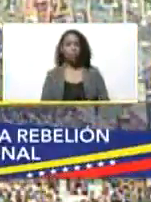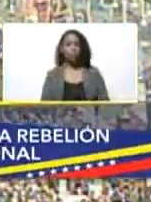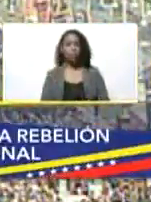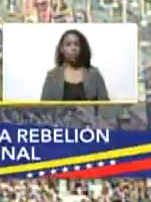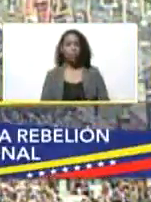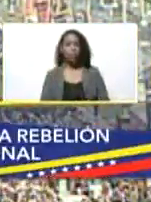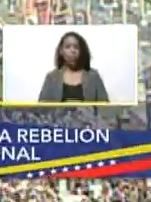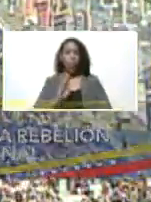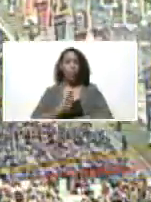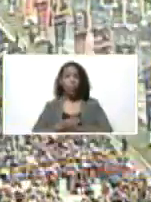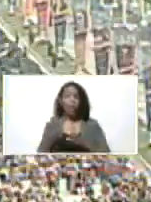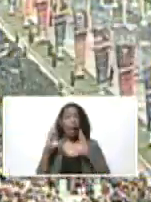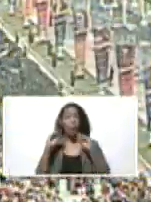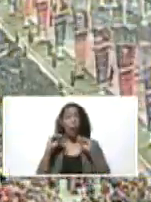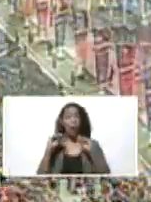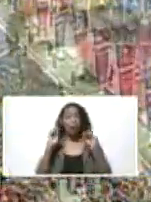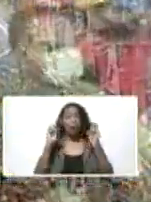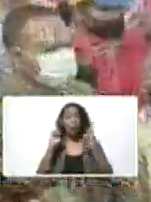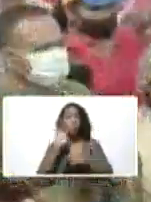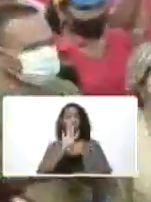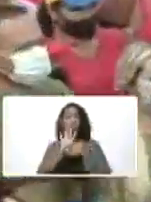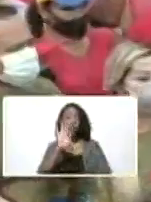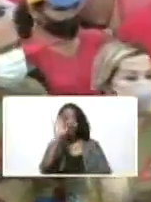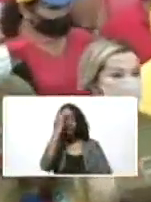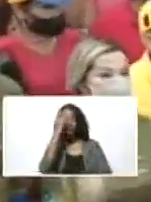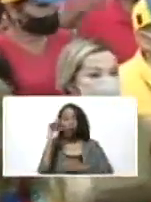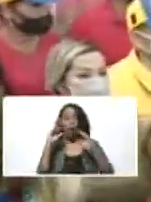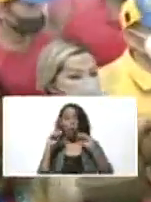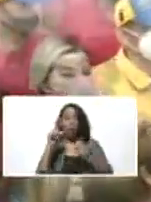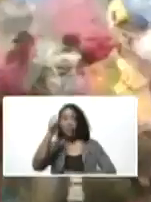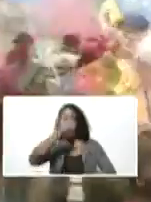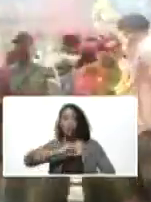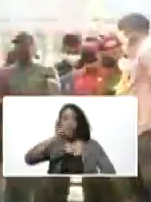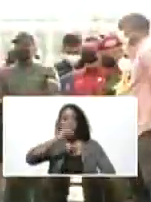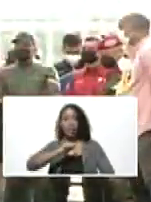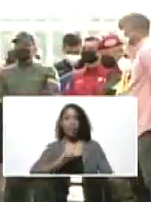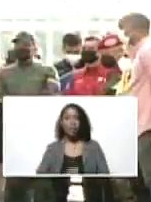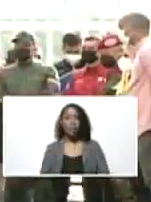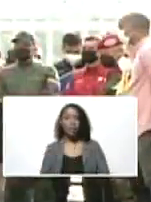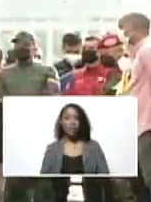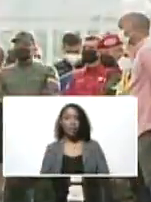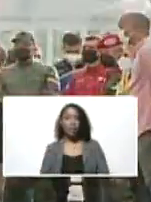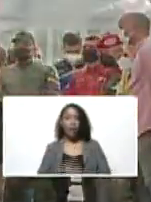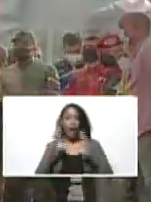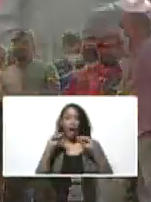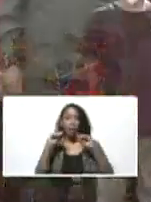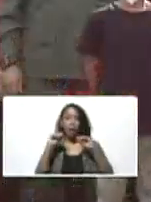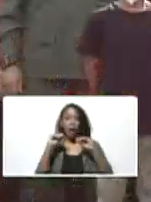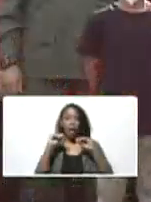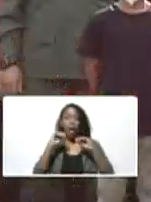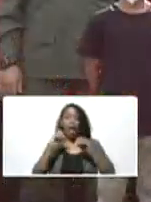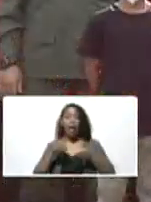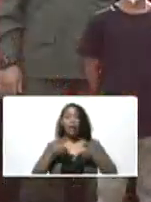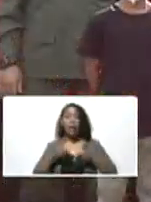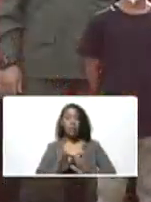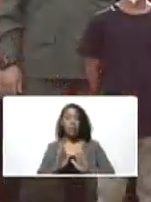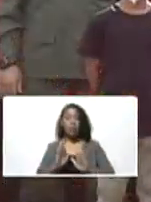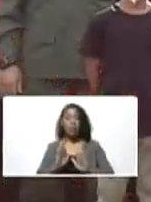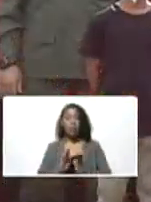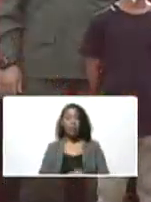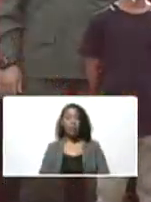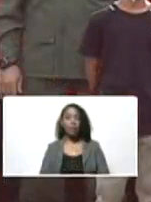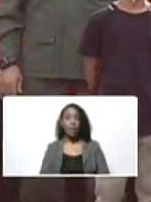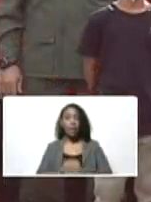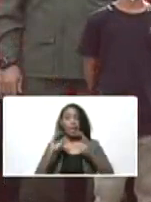Porque hablar del 4 de febrero es hablar de la resistencia, es hablar del renacimiento, y